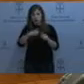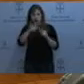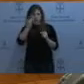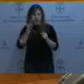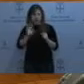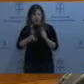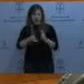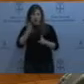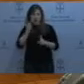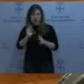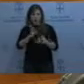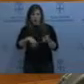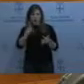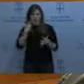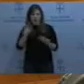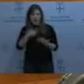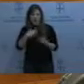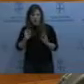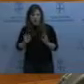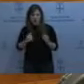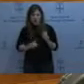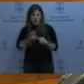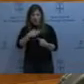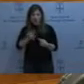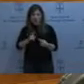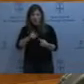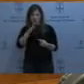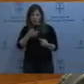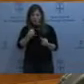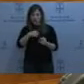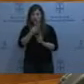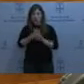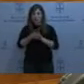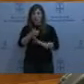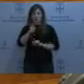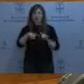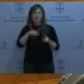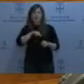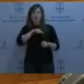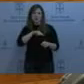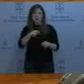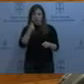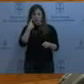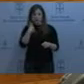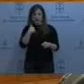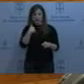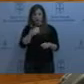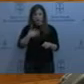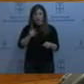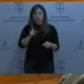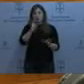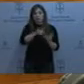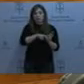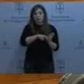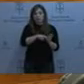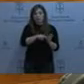o vasco o catalán, que es lo que queremos, incluso habrá algunos que no querrán serlo, porque estamos hablando de un sentimiento. Oiga, pues mire, no quieren ser o pertenecer a la